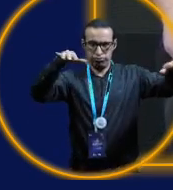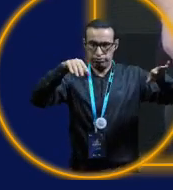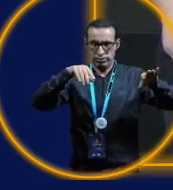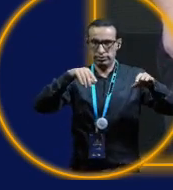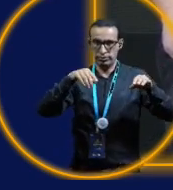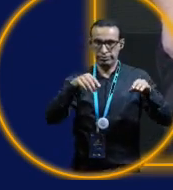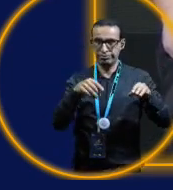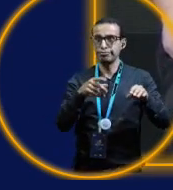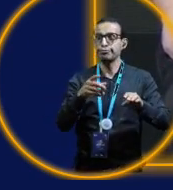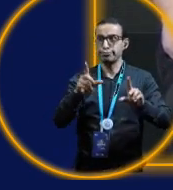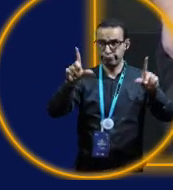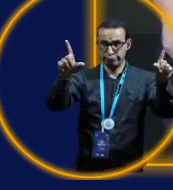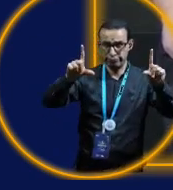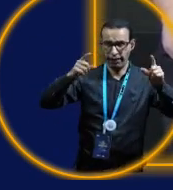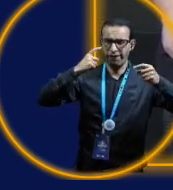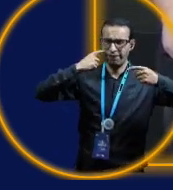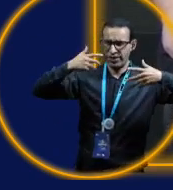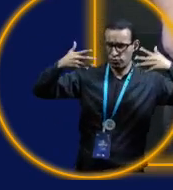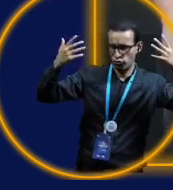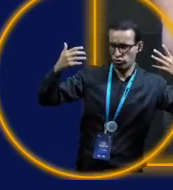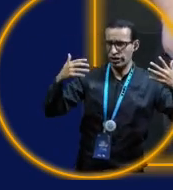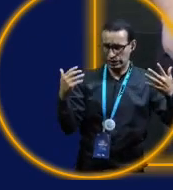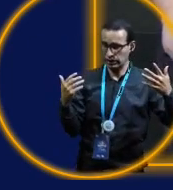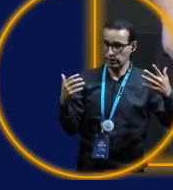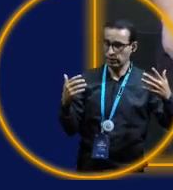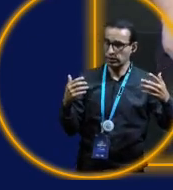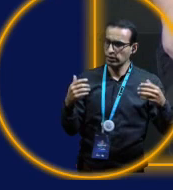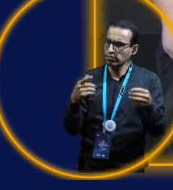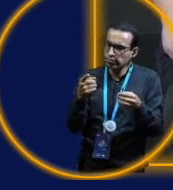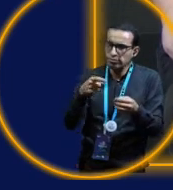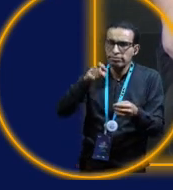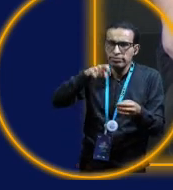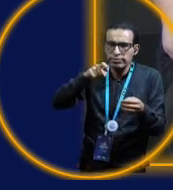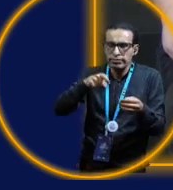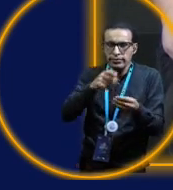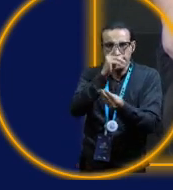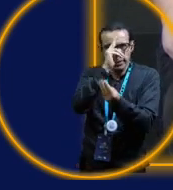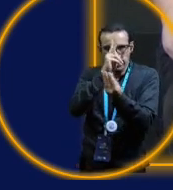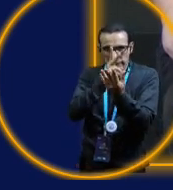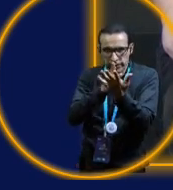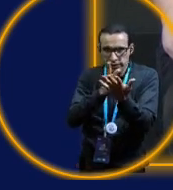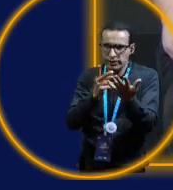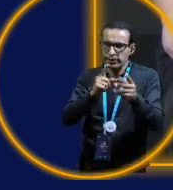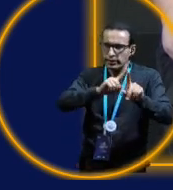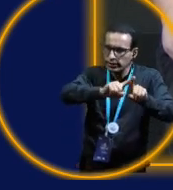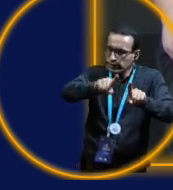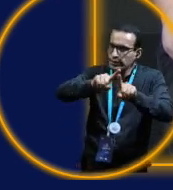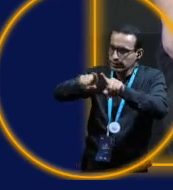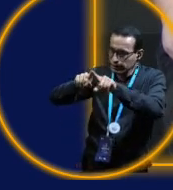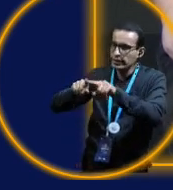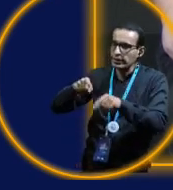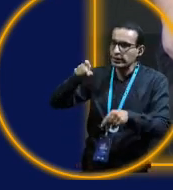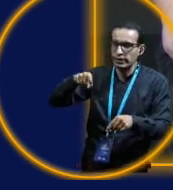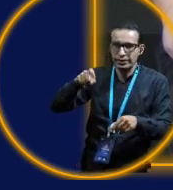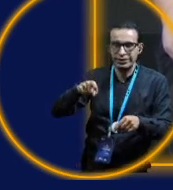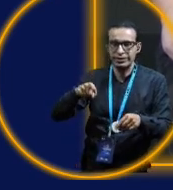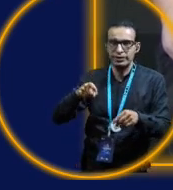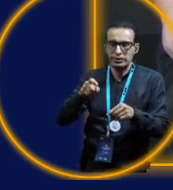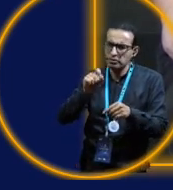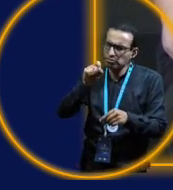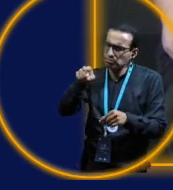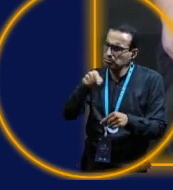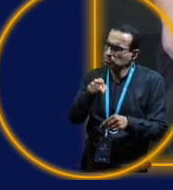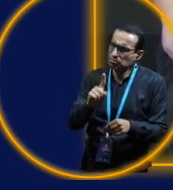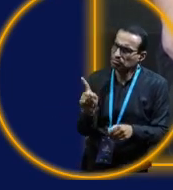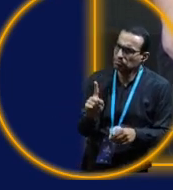en la televisión que escuchemos historias diversas y es Es una de las cosas que más me emociona Para ser honesta por eso no he